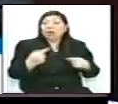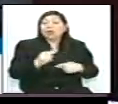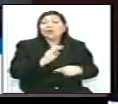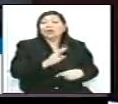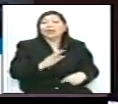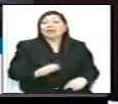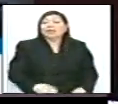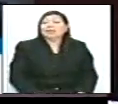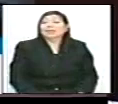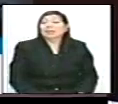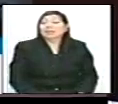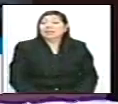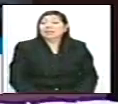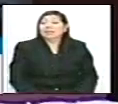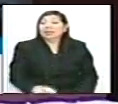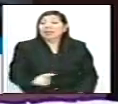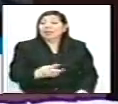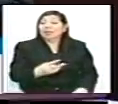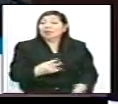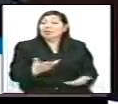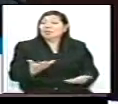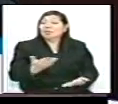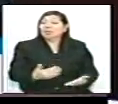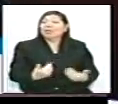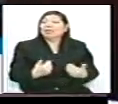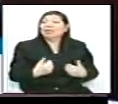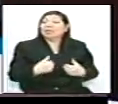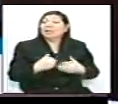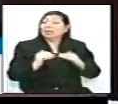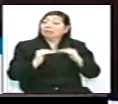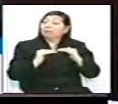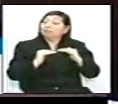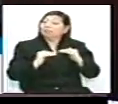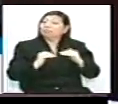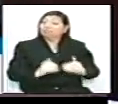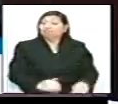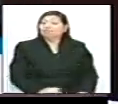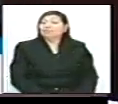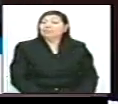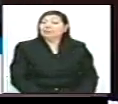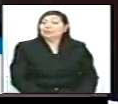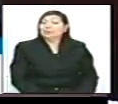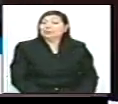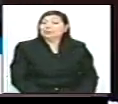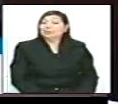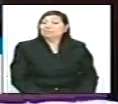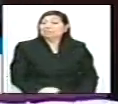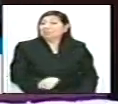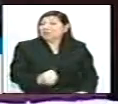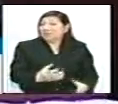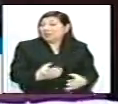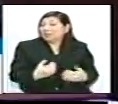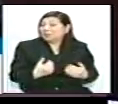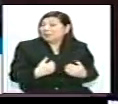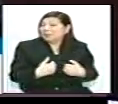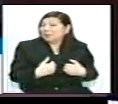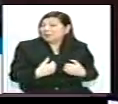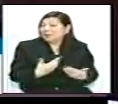él. Hay ámbitos en los cuales se tiene que delimitar, señora presidenta. Y si queremos